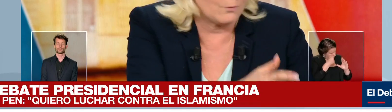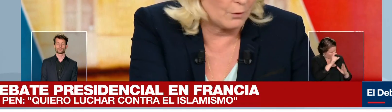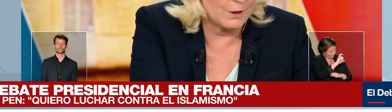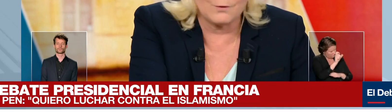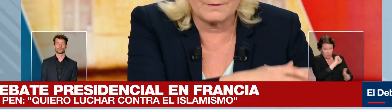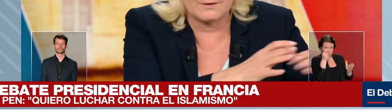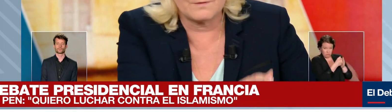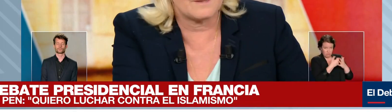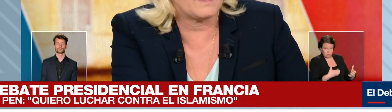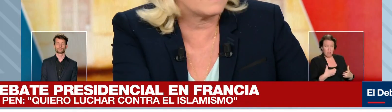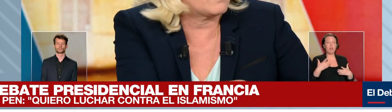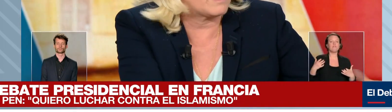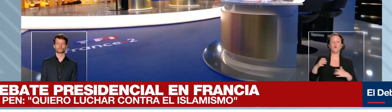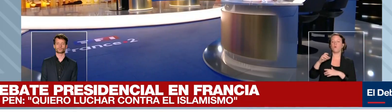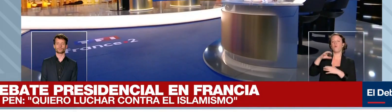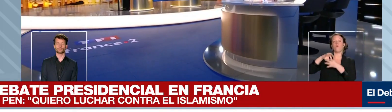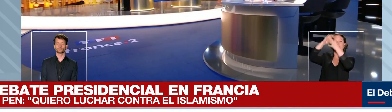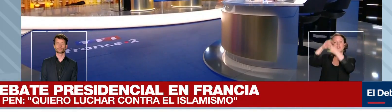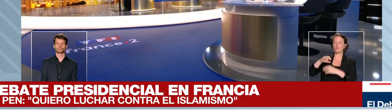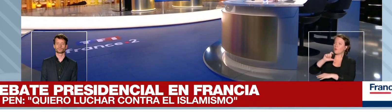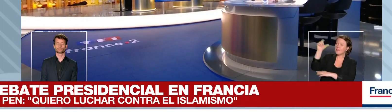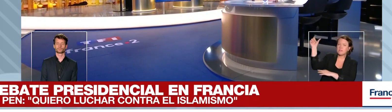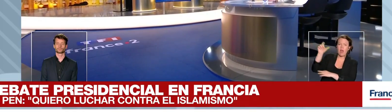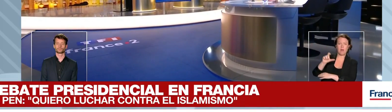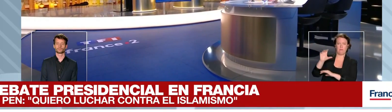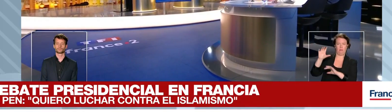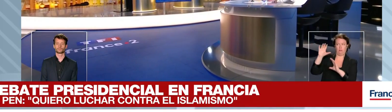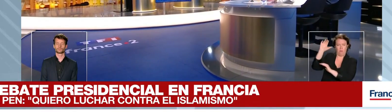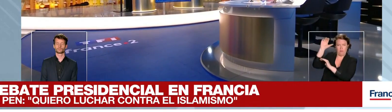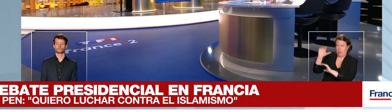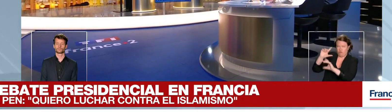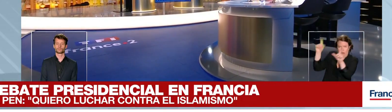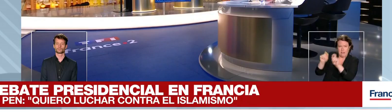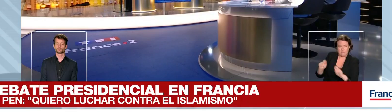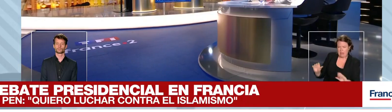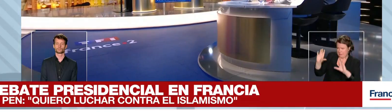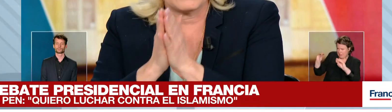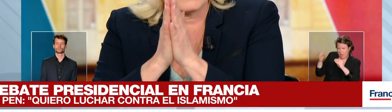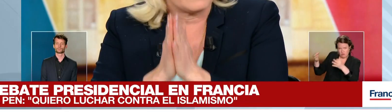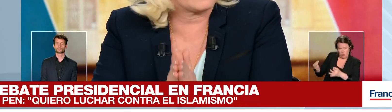contra una religión ni contra el Islam, que es una religión y tiene todo el derecho de existir.